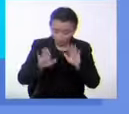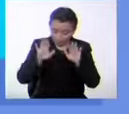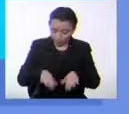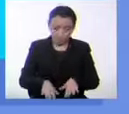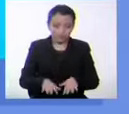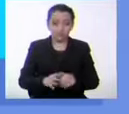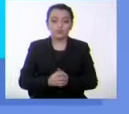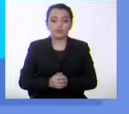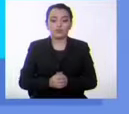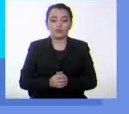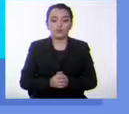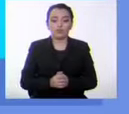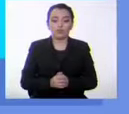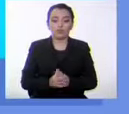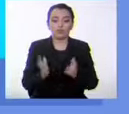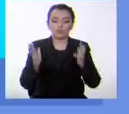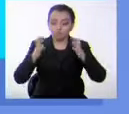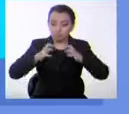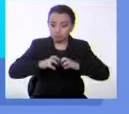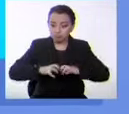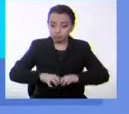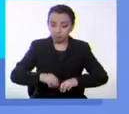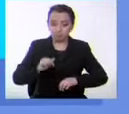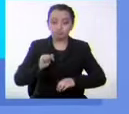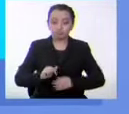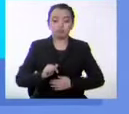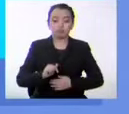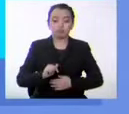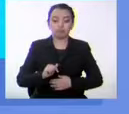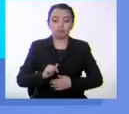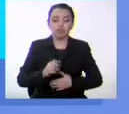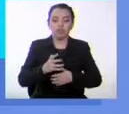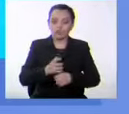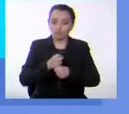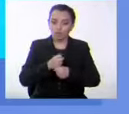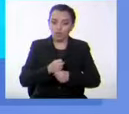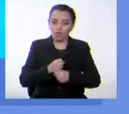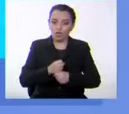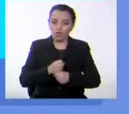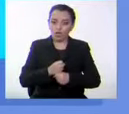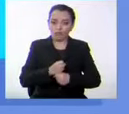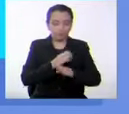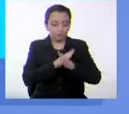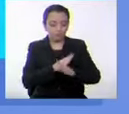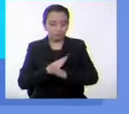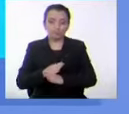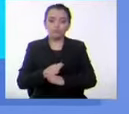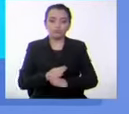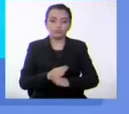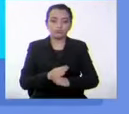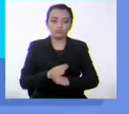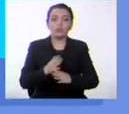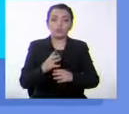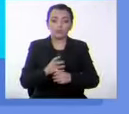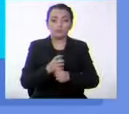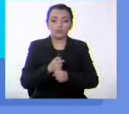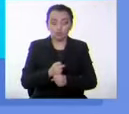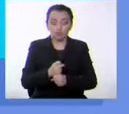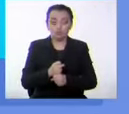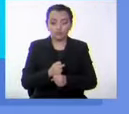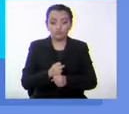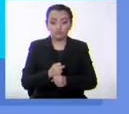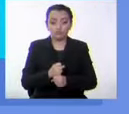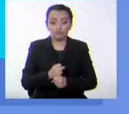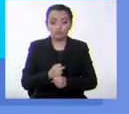subiría. ¿Por qué? Porque no habría un gobierno que nos garantizara seguridad, y tampoco habrían leyes. Por eso se llevaría una